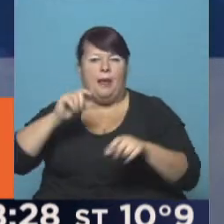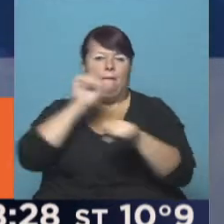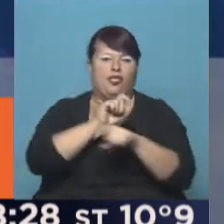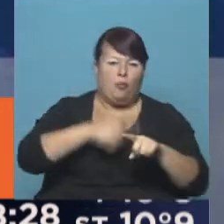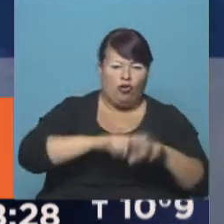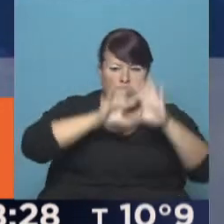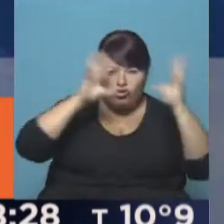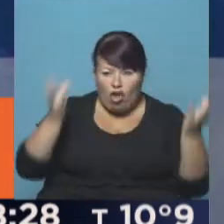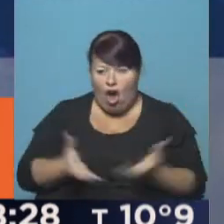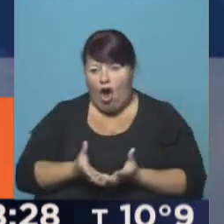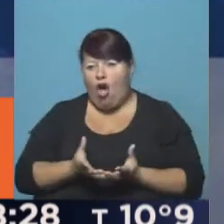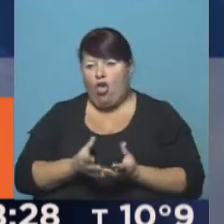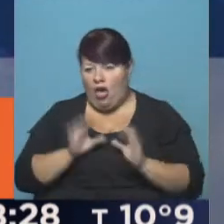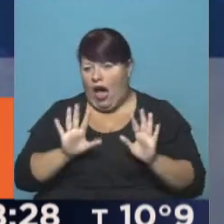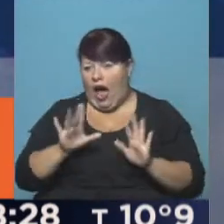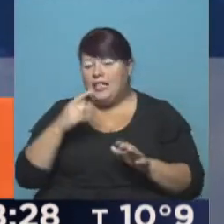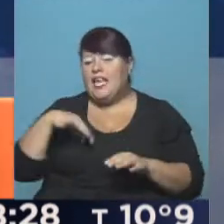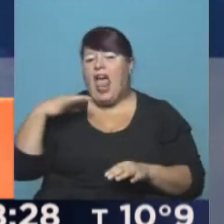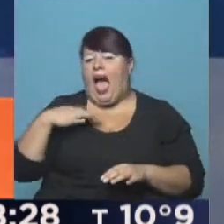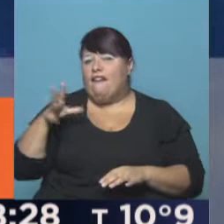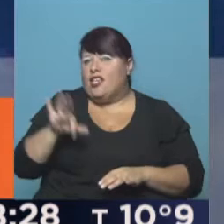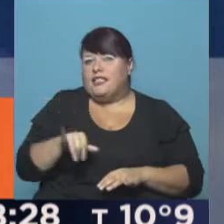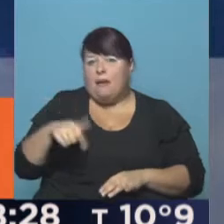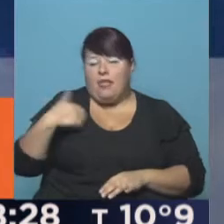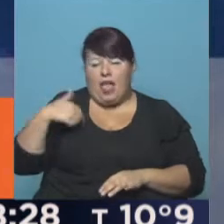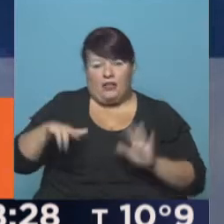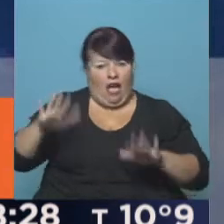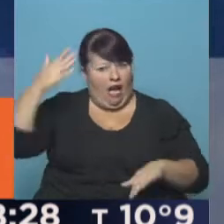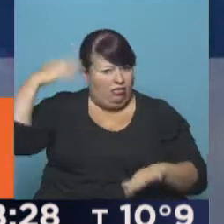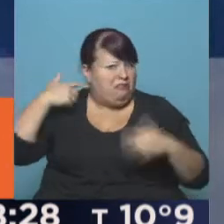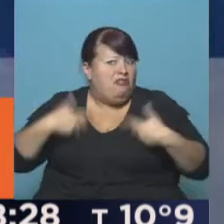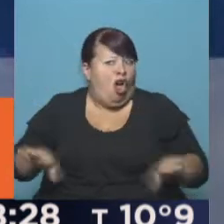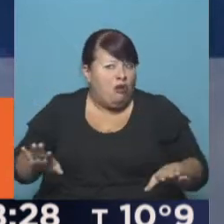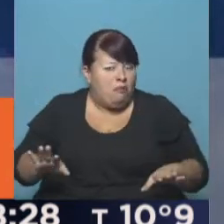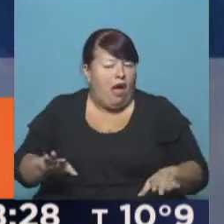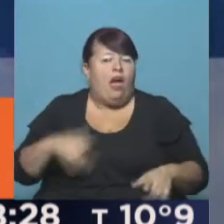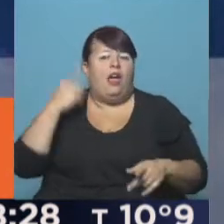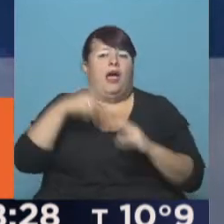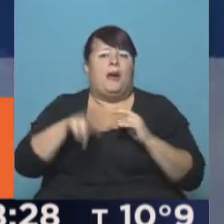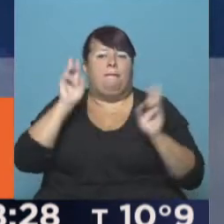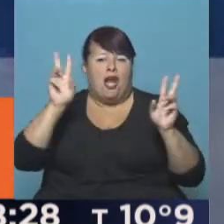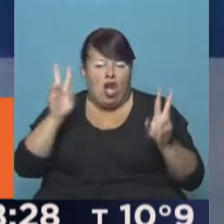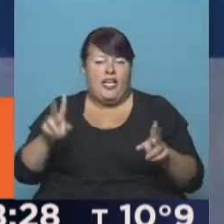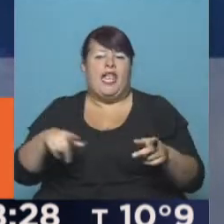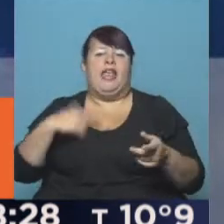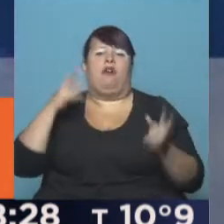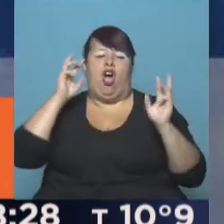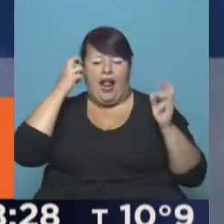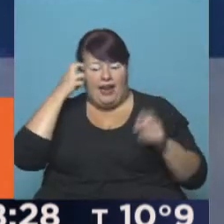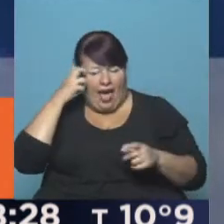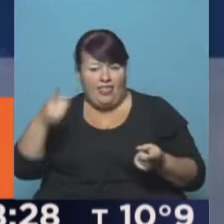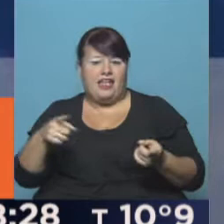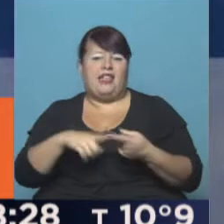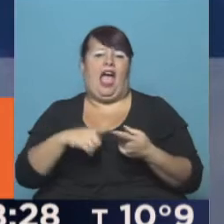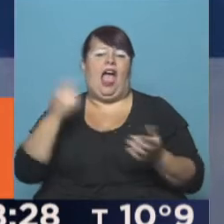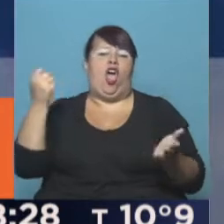de todo eso que formaba parte de la vida cotidiana de los argentinos, ¿no? Con la proscripción del peronismo, del radicalismo, con